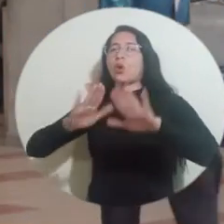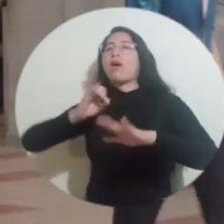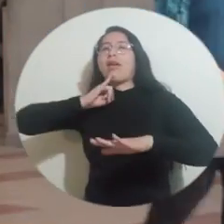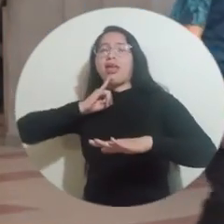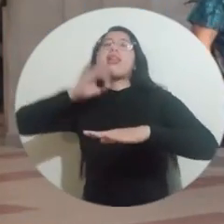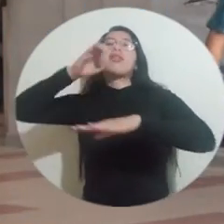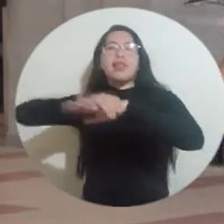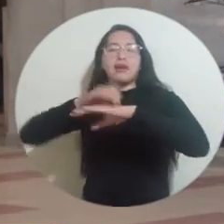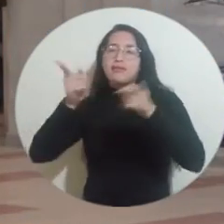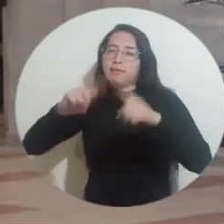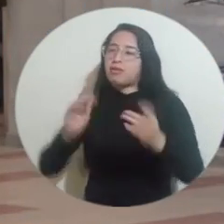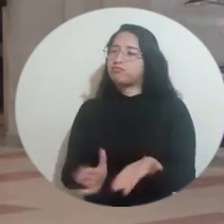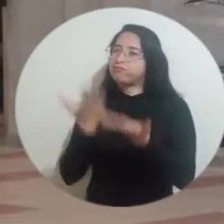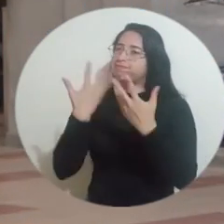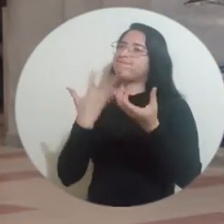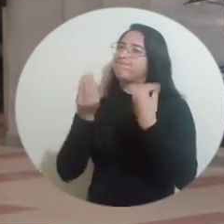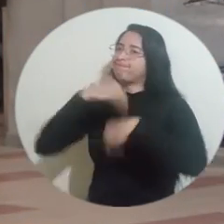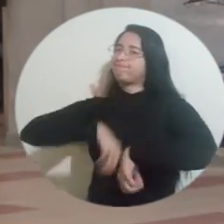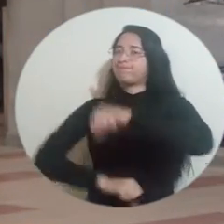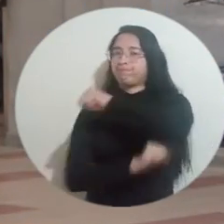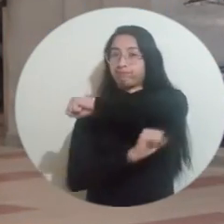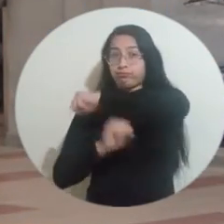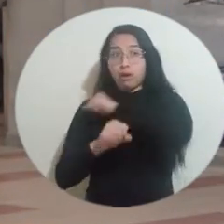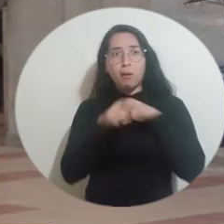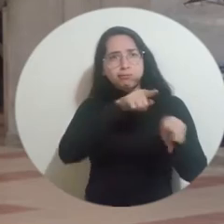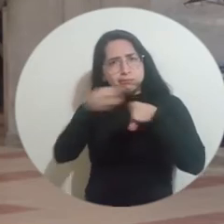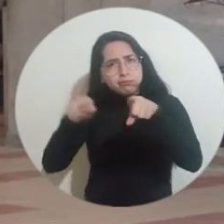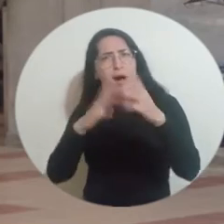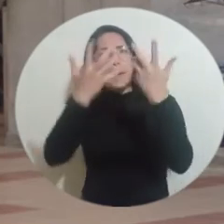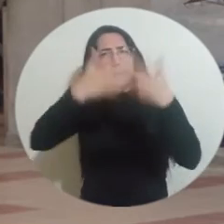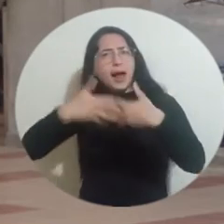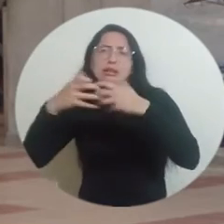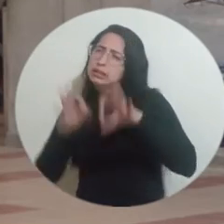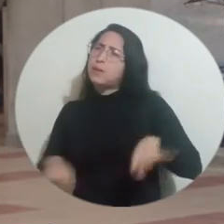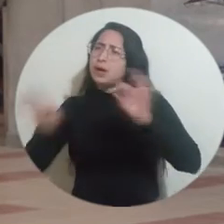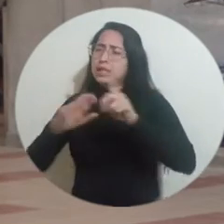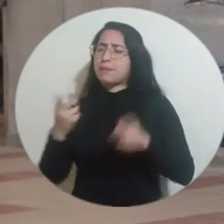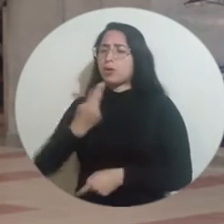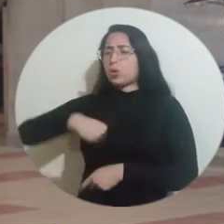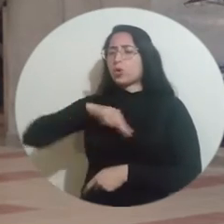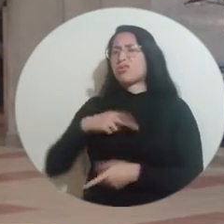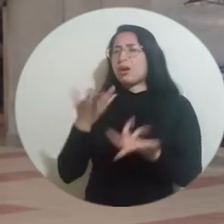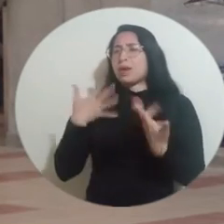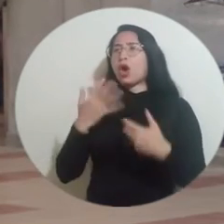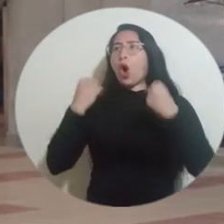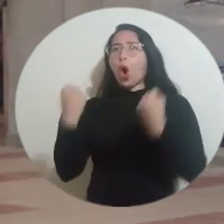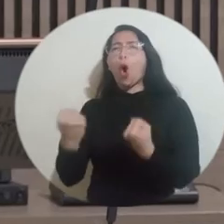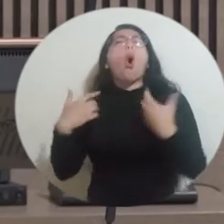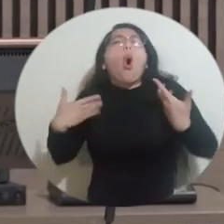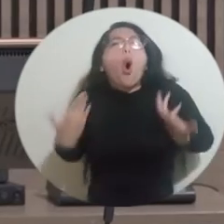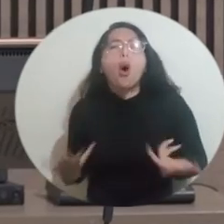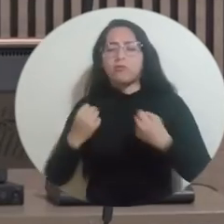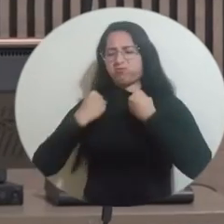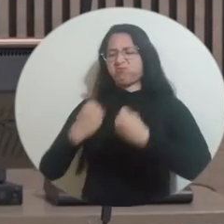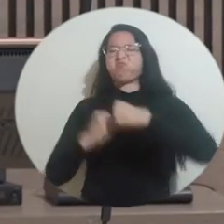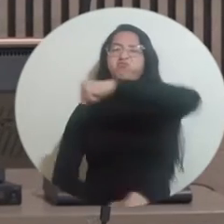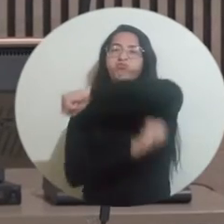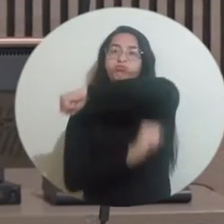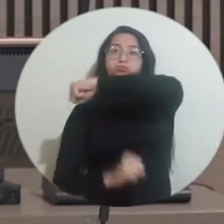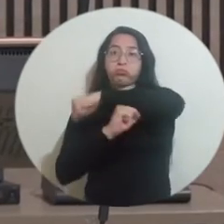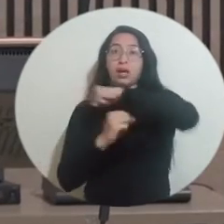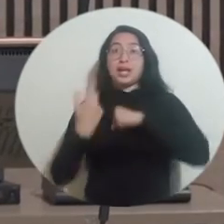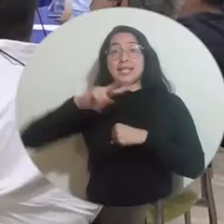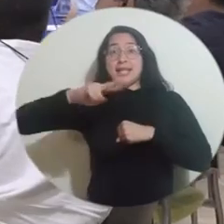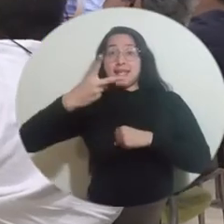programa de bilingüismo, las empresas que están también aportando para el tema del bilingüismo para ver cómo logramos cimentar el inglés como segundo